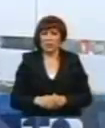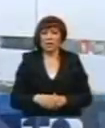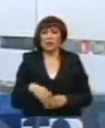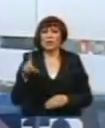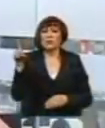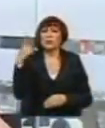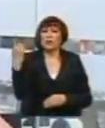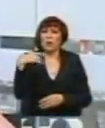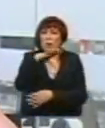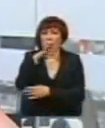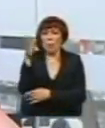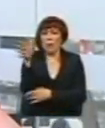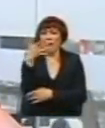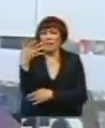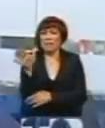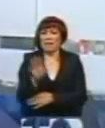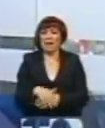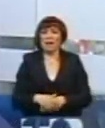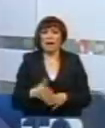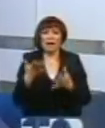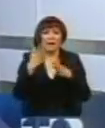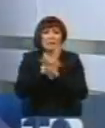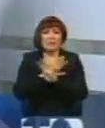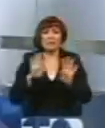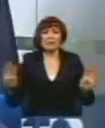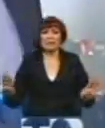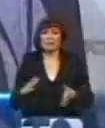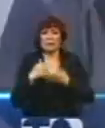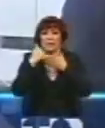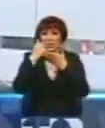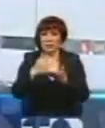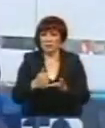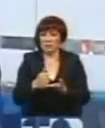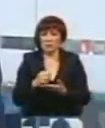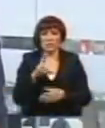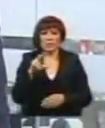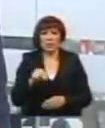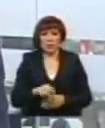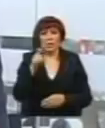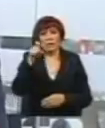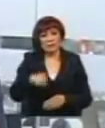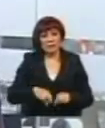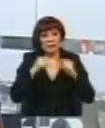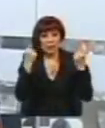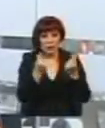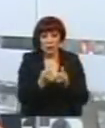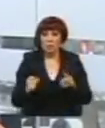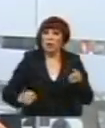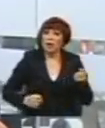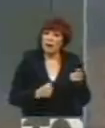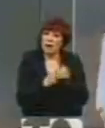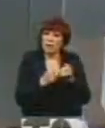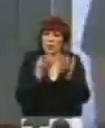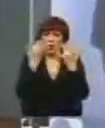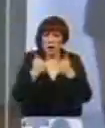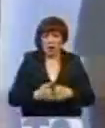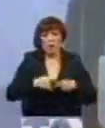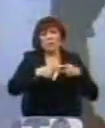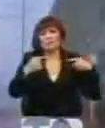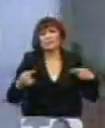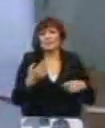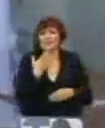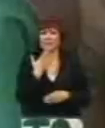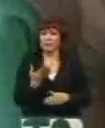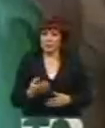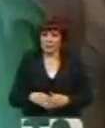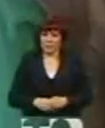La bancada de Alianza País es la bancada más compleja para llegar a este acuerdo, porque justamente es la bancada que está trabajando, que está bloqueando. Desde el oficialismo